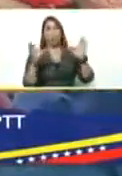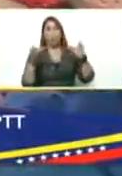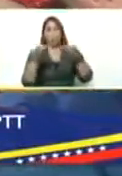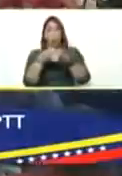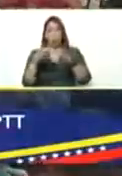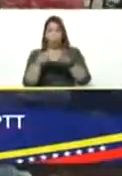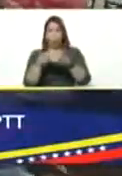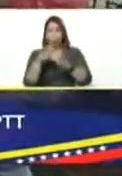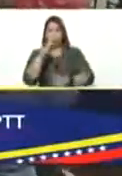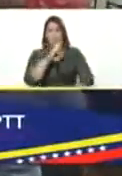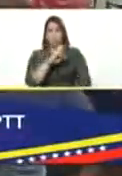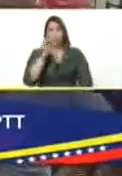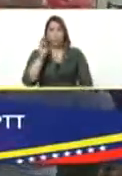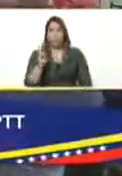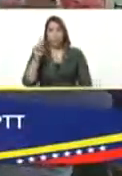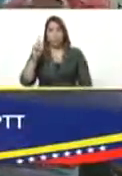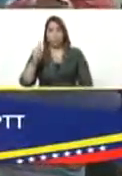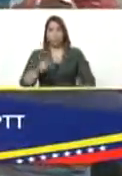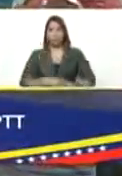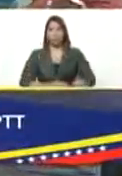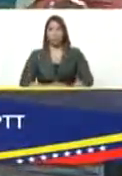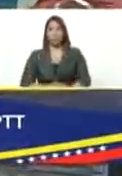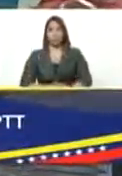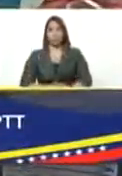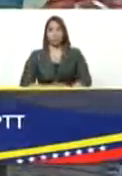de los CPT.